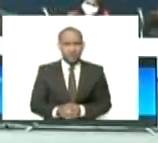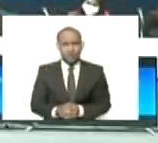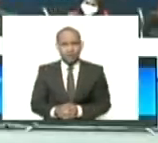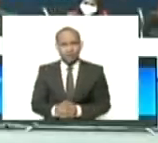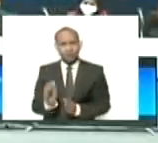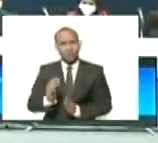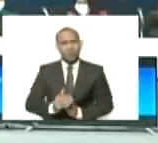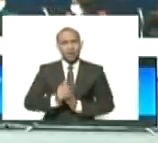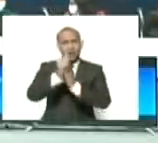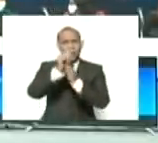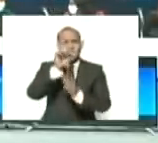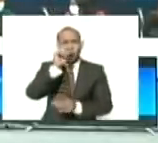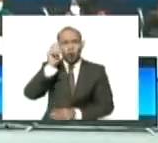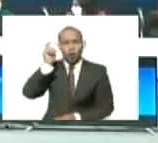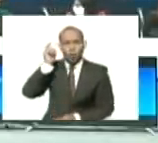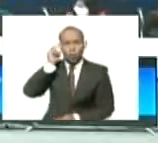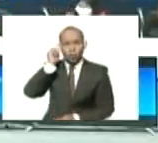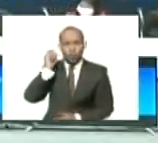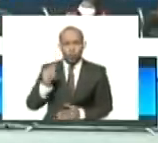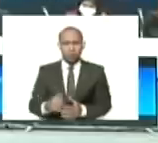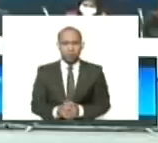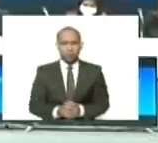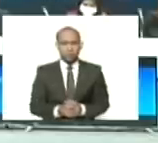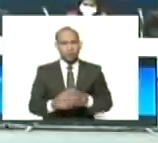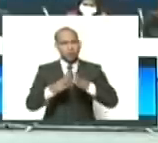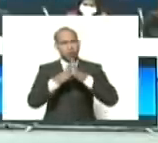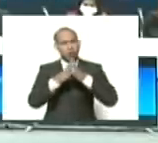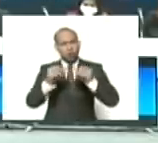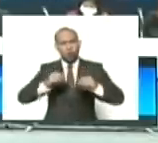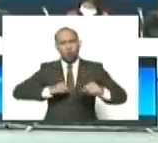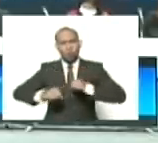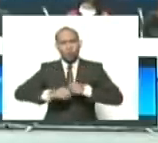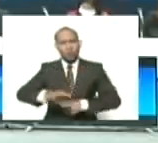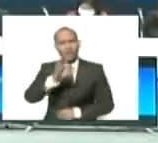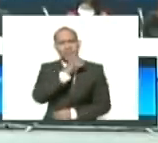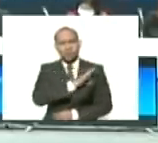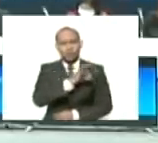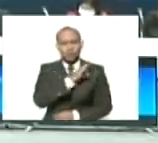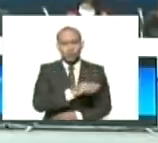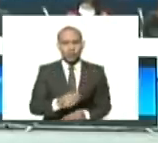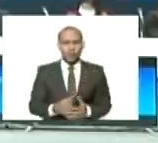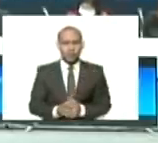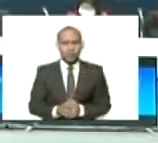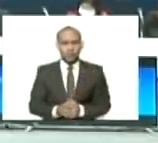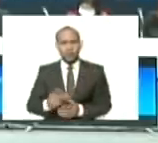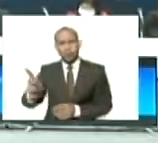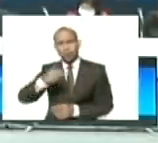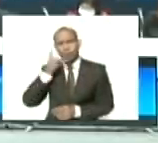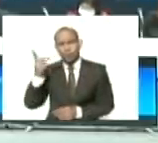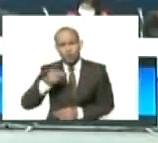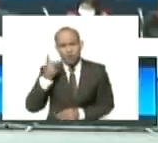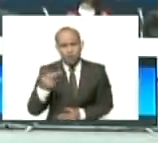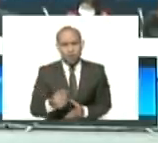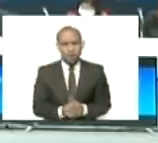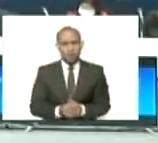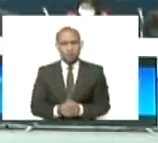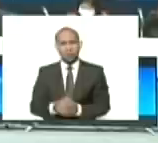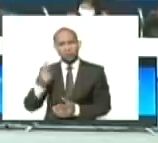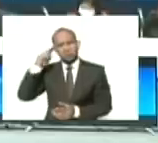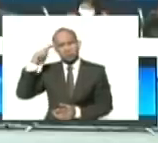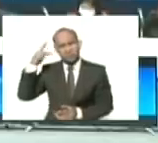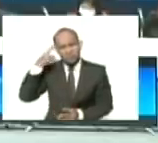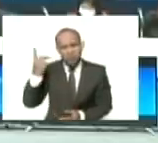los líderes y lideresas de todos los movimientos sociales, políticos,